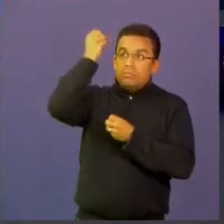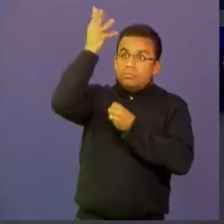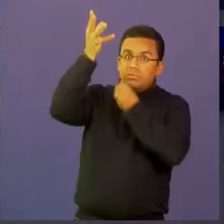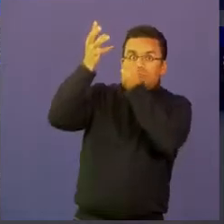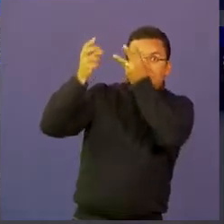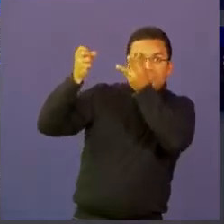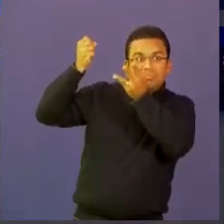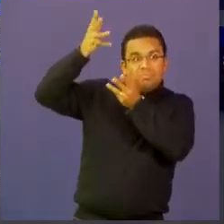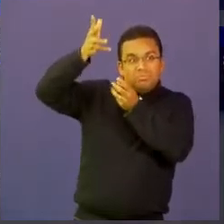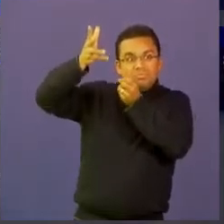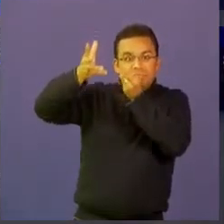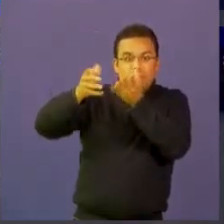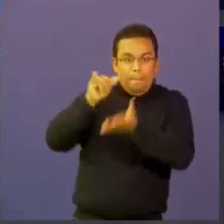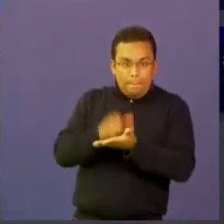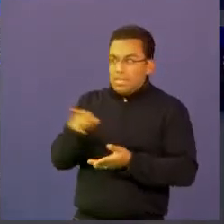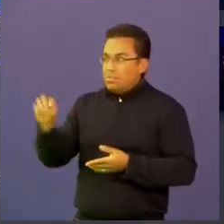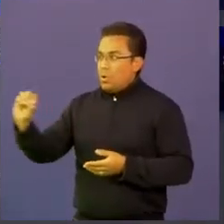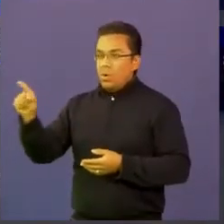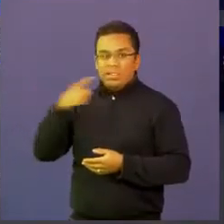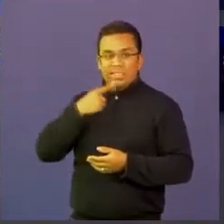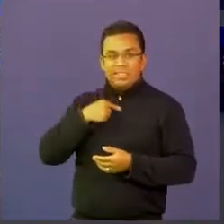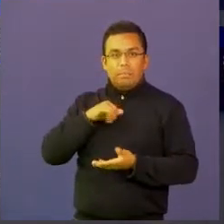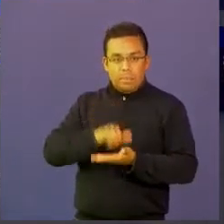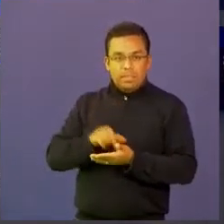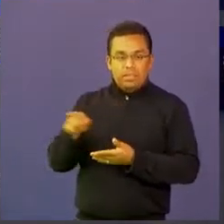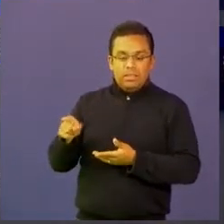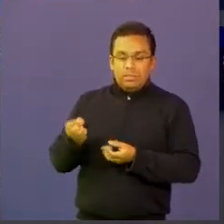ahí creo que es muy importante